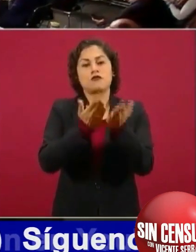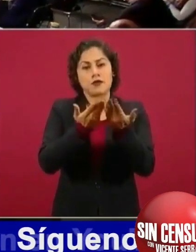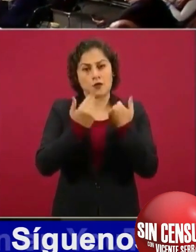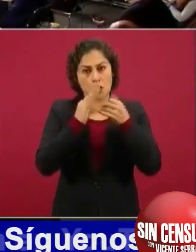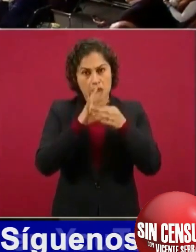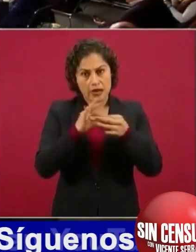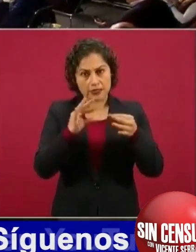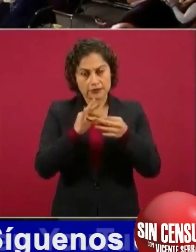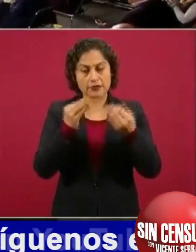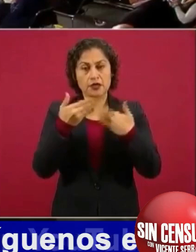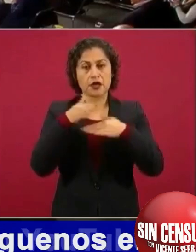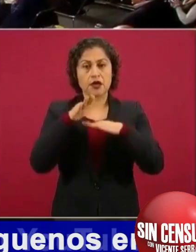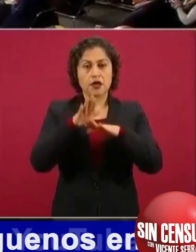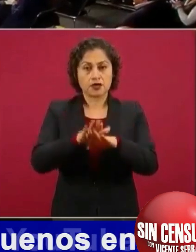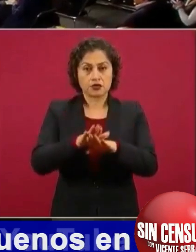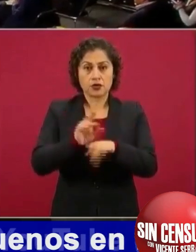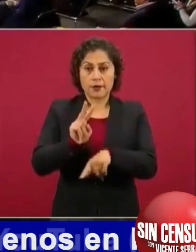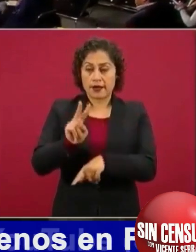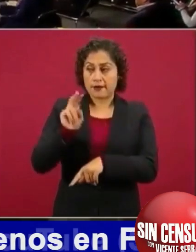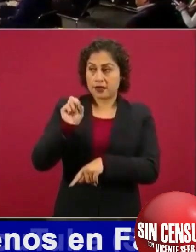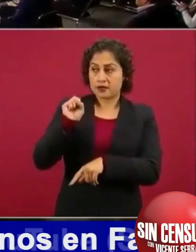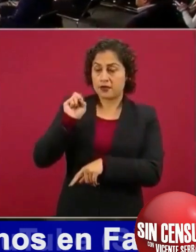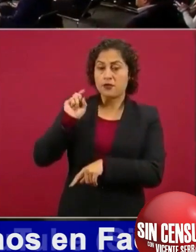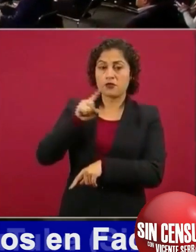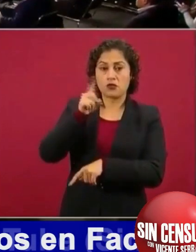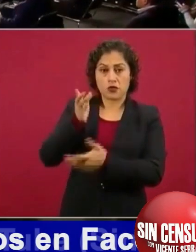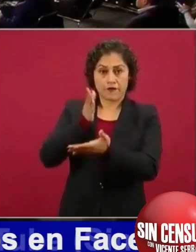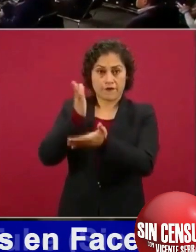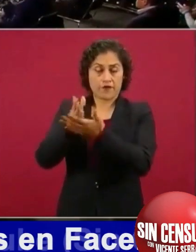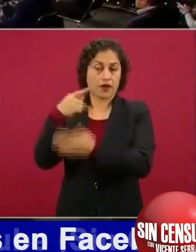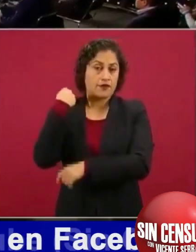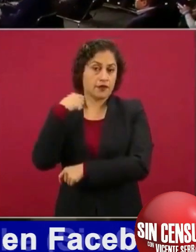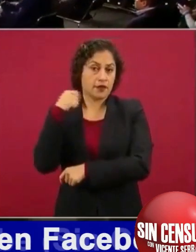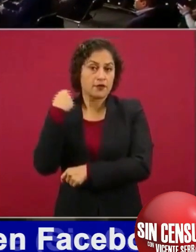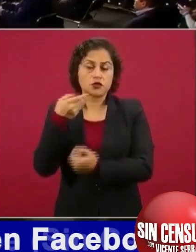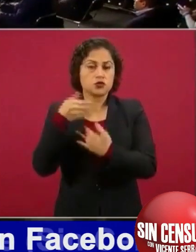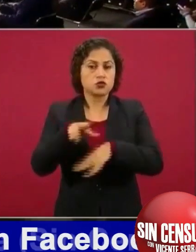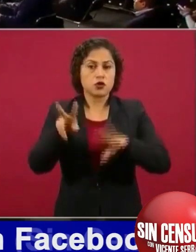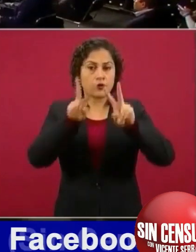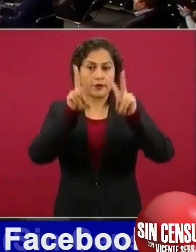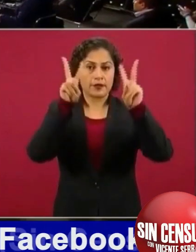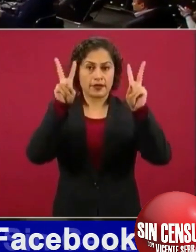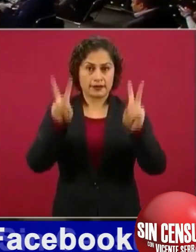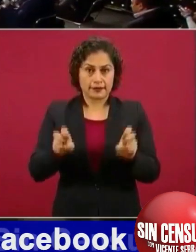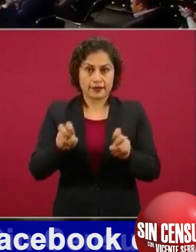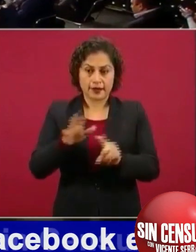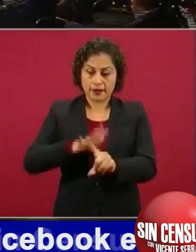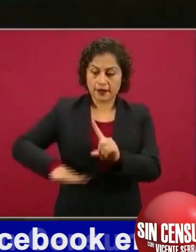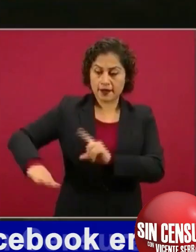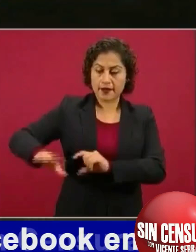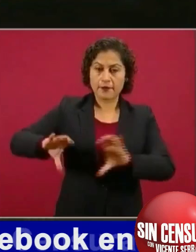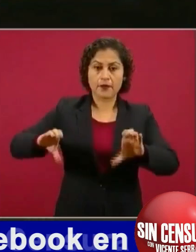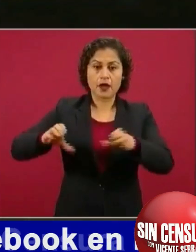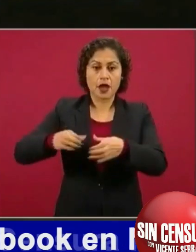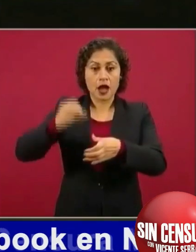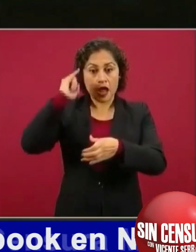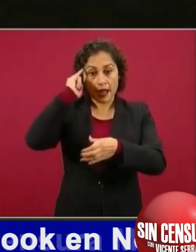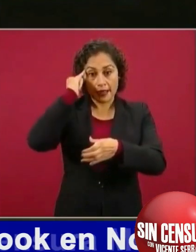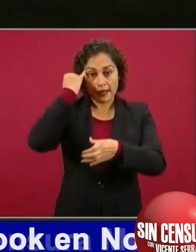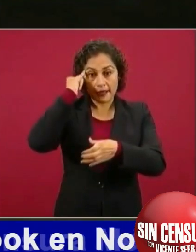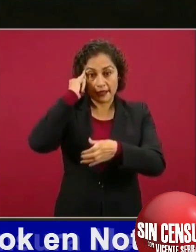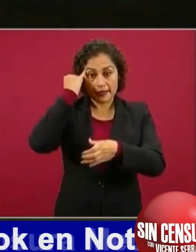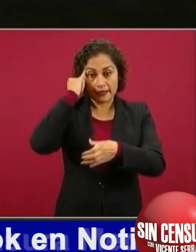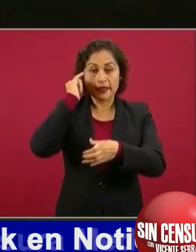que dijo el fin de semana que fue a Tabasco sobre la decisión de inundar zonas indígenas, que ya está siendo